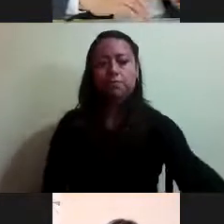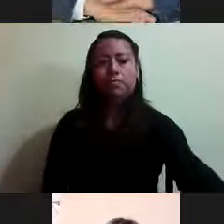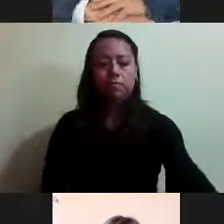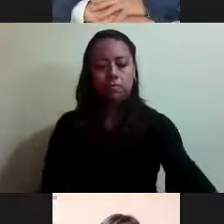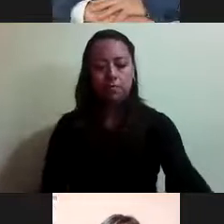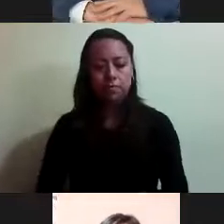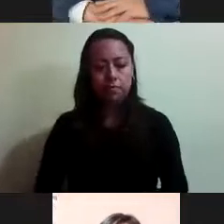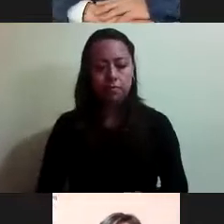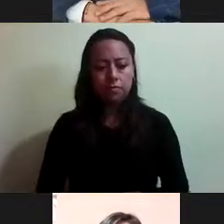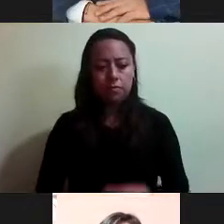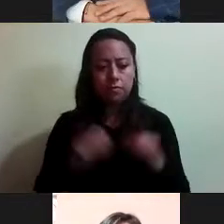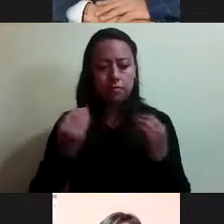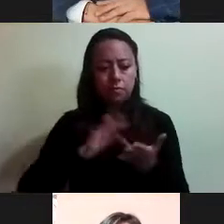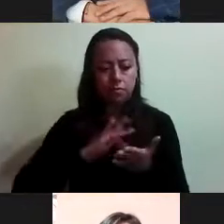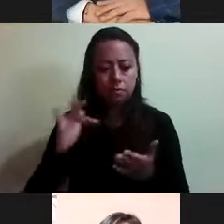Muchísimas gracias.